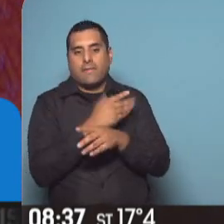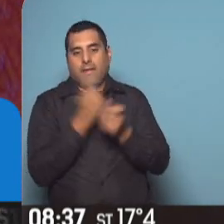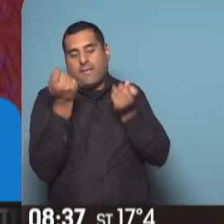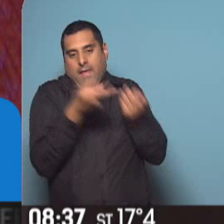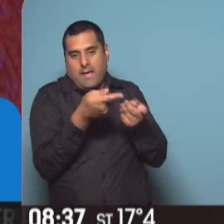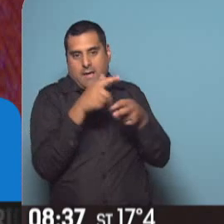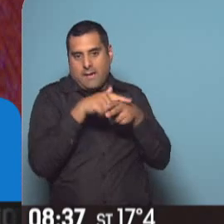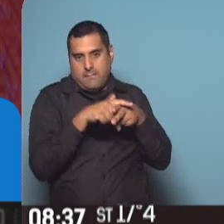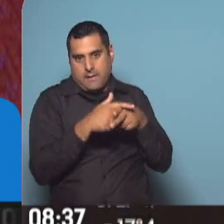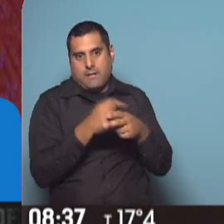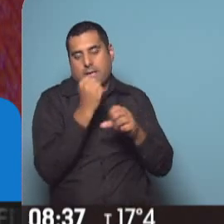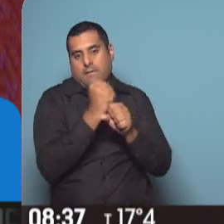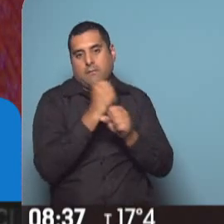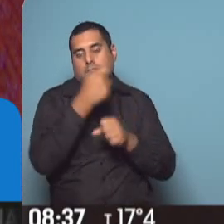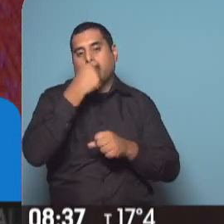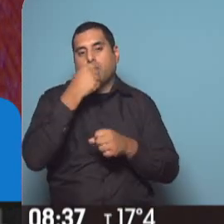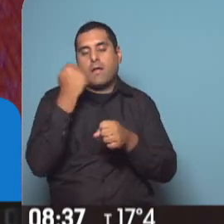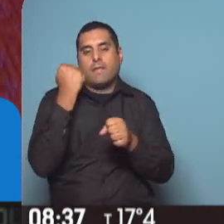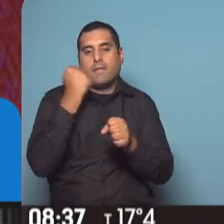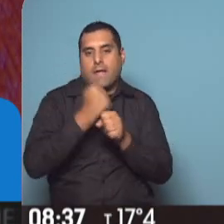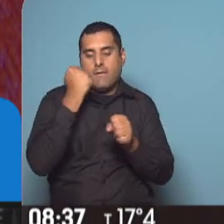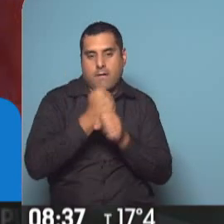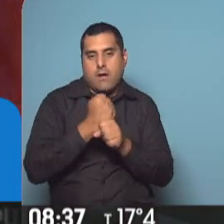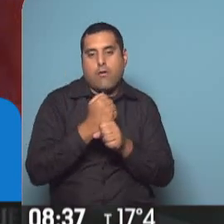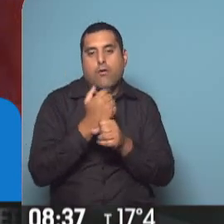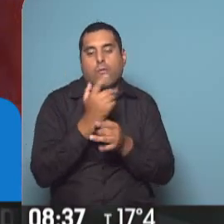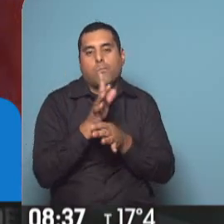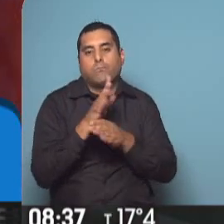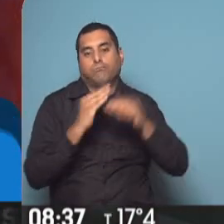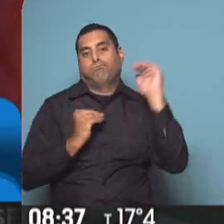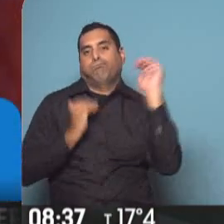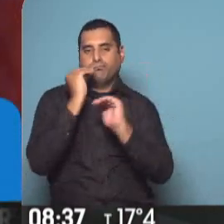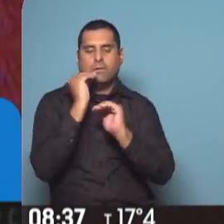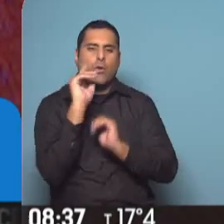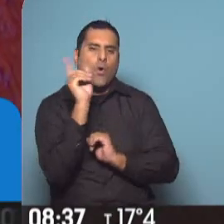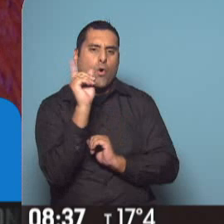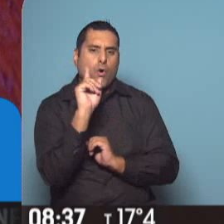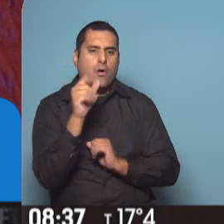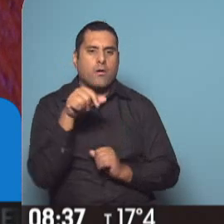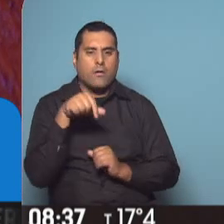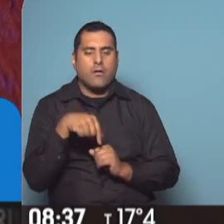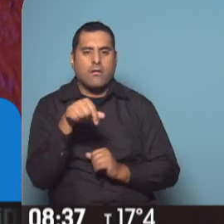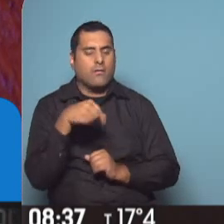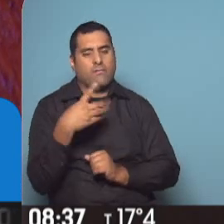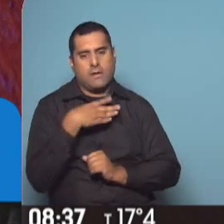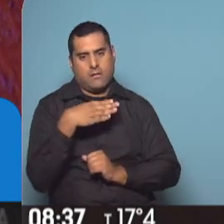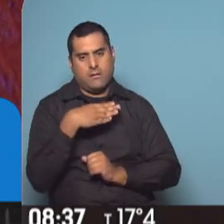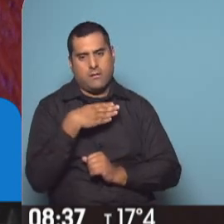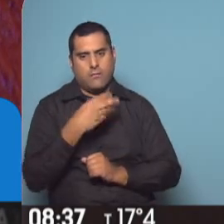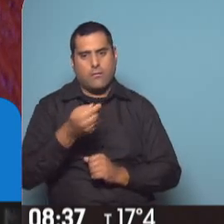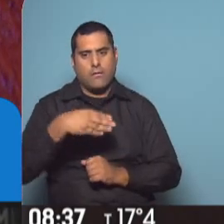en mediano ahora vamos de alta competencia es un trabajo mediano esta es esta es la idea general libro hoy no está ocurriendo esto